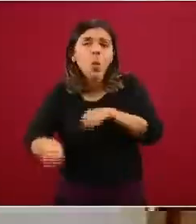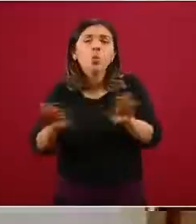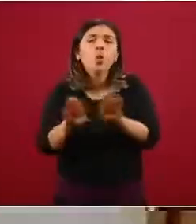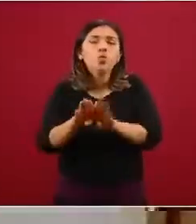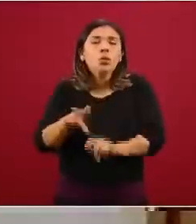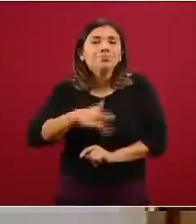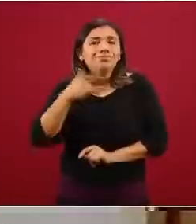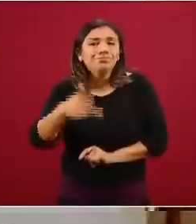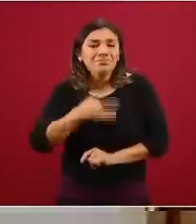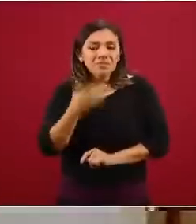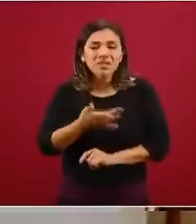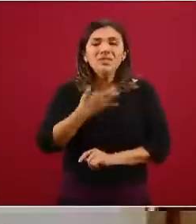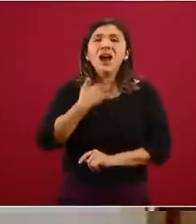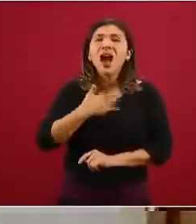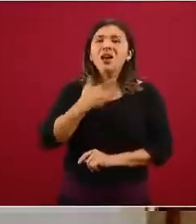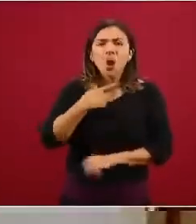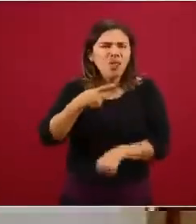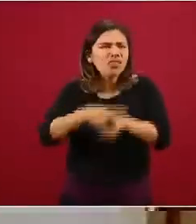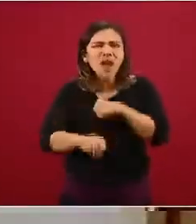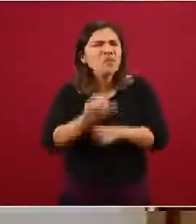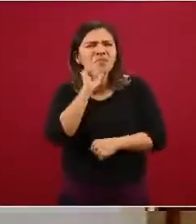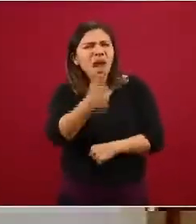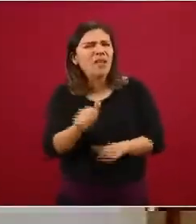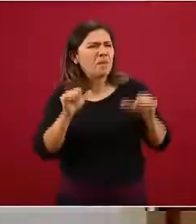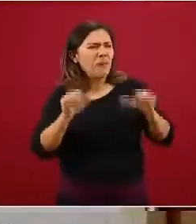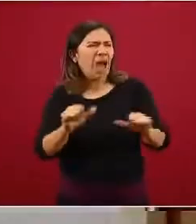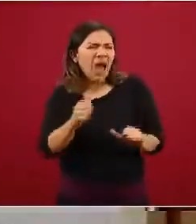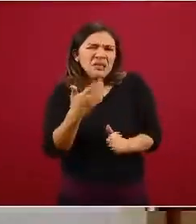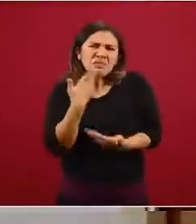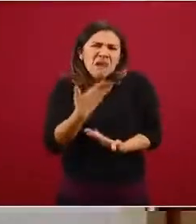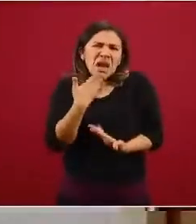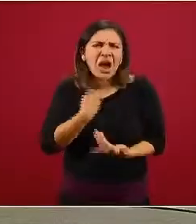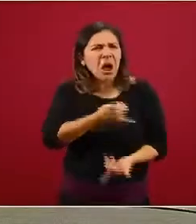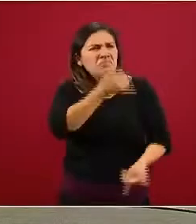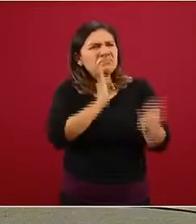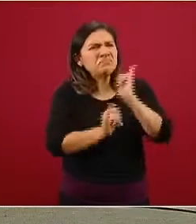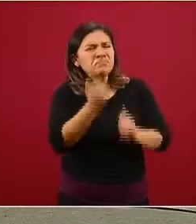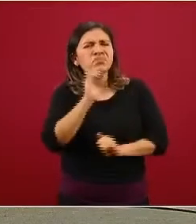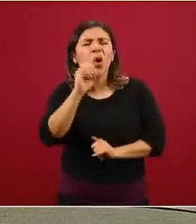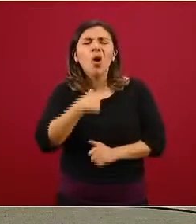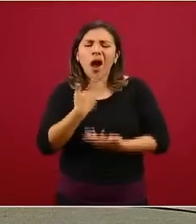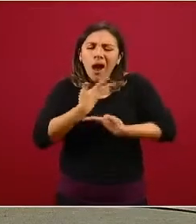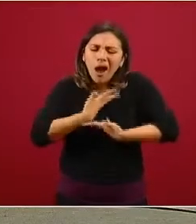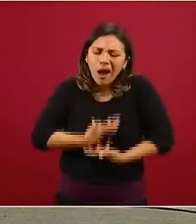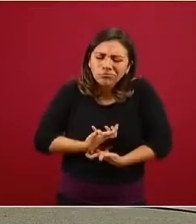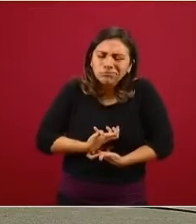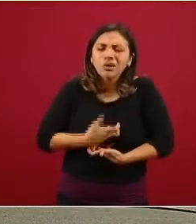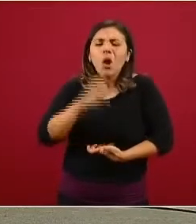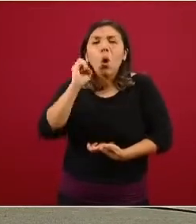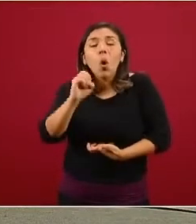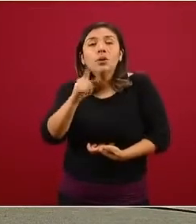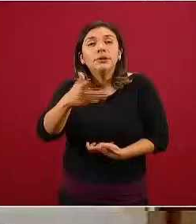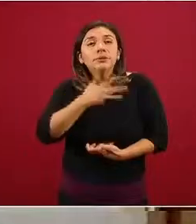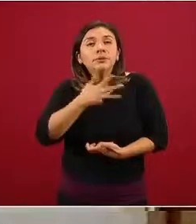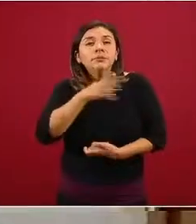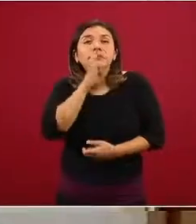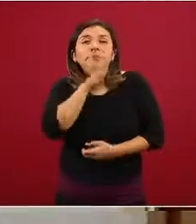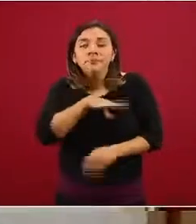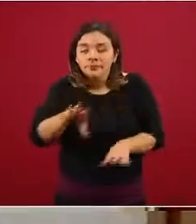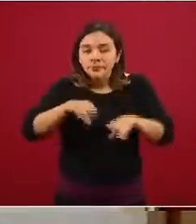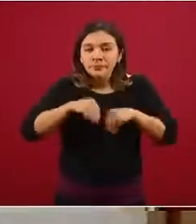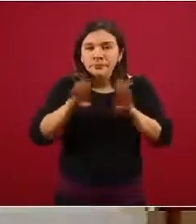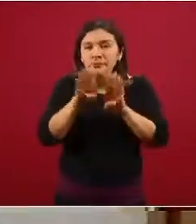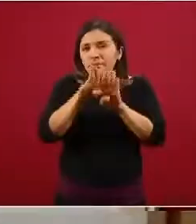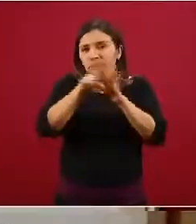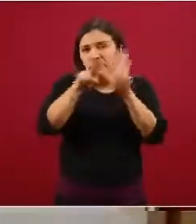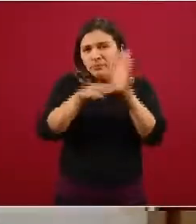el percibir que el alcohol no es tan dañino, que todo mundo toma, el tener afecto deprimido y el tener una mala adherencia a las